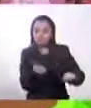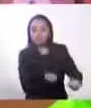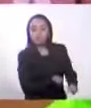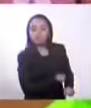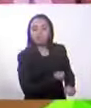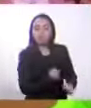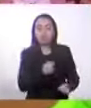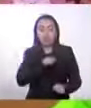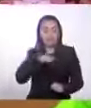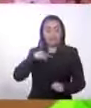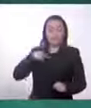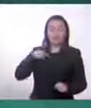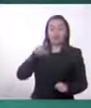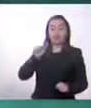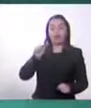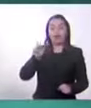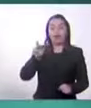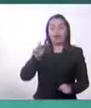nombre es Aurora.